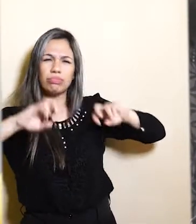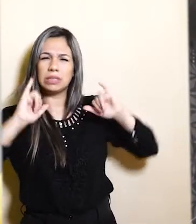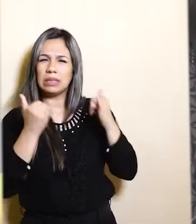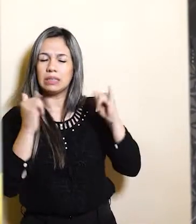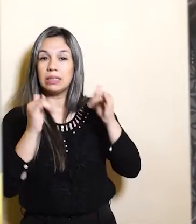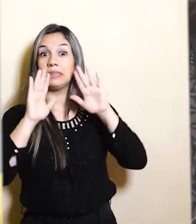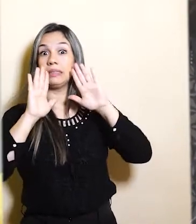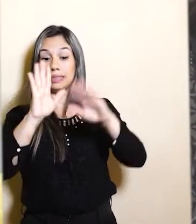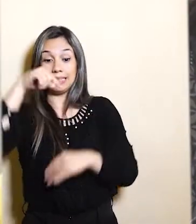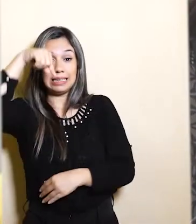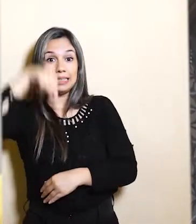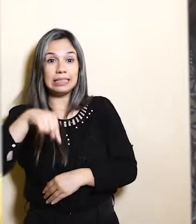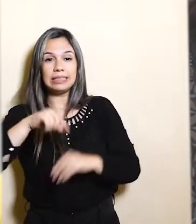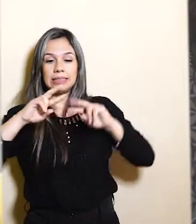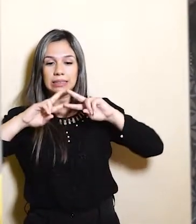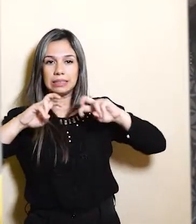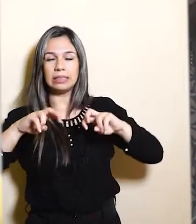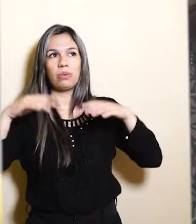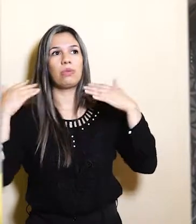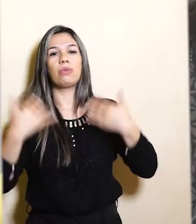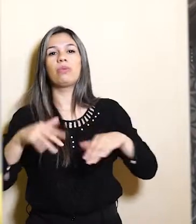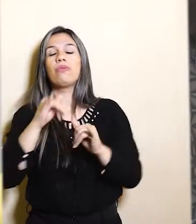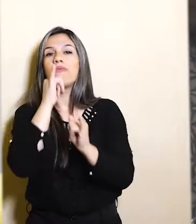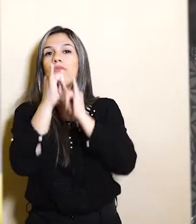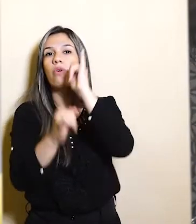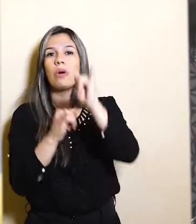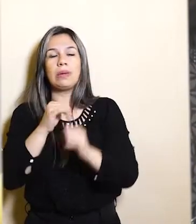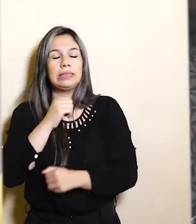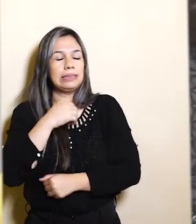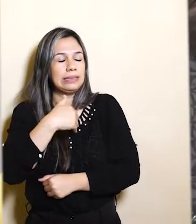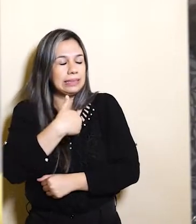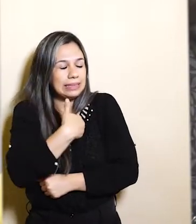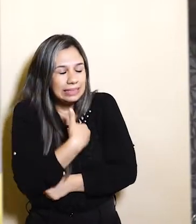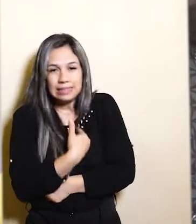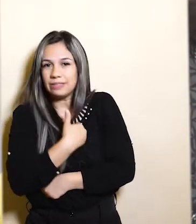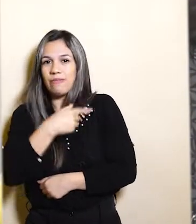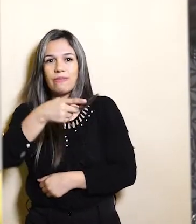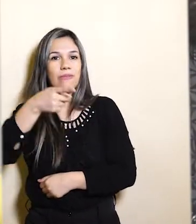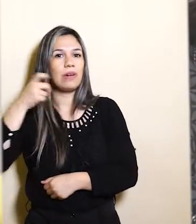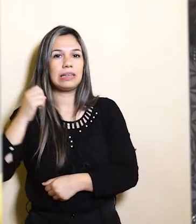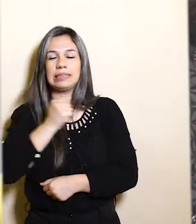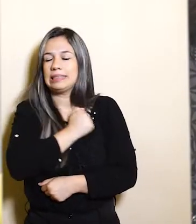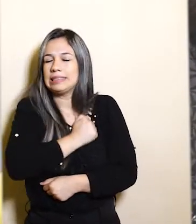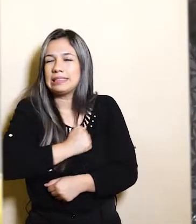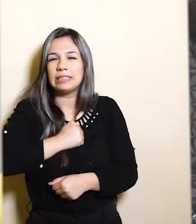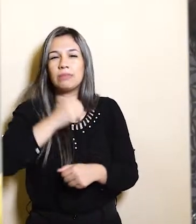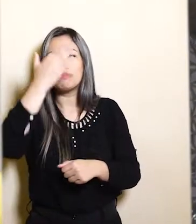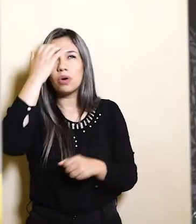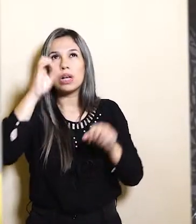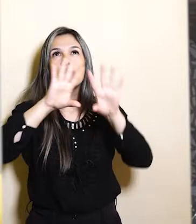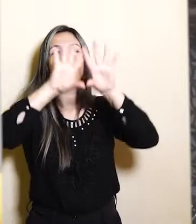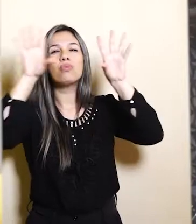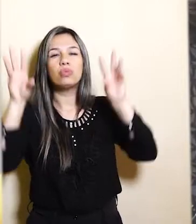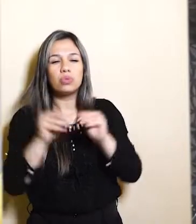este ha sido una de las investigaciones, este es uno de los informes más dolorosos, no solo en llegar a estas conclusiones, sino